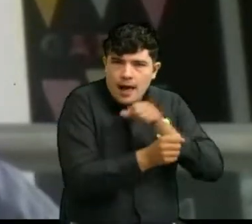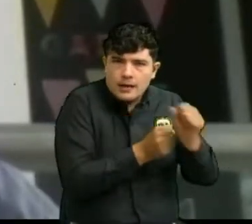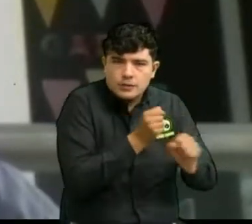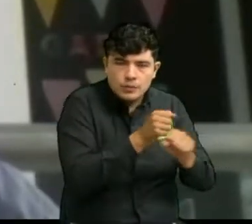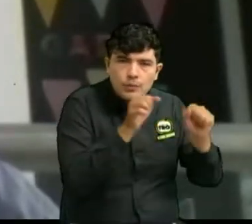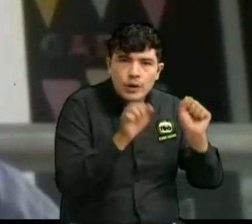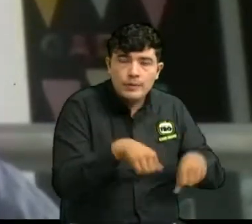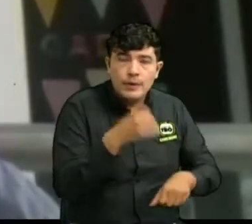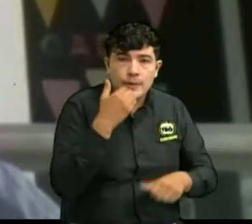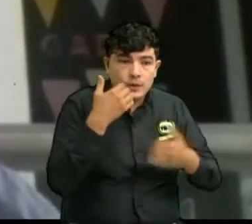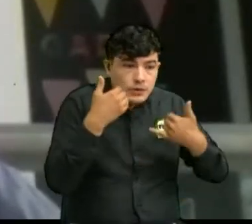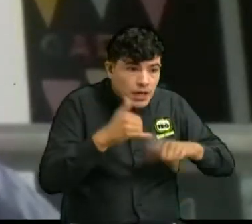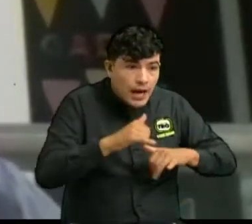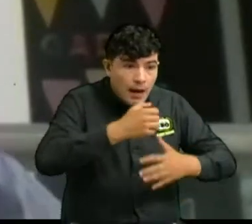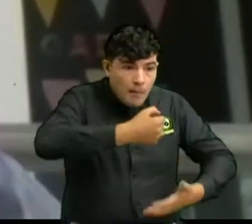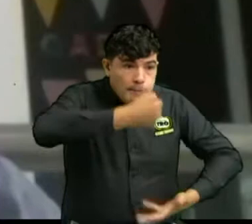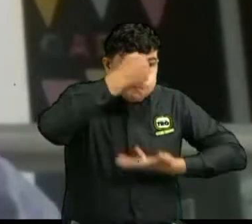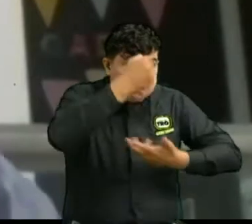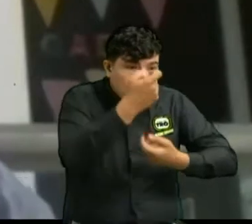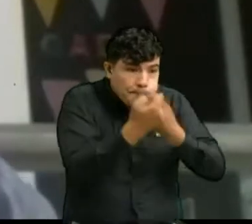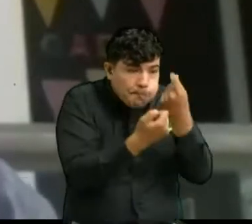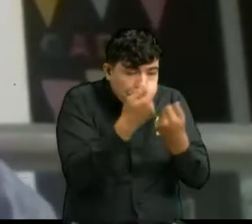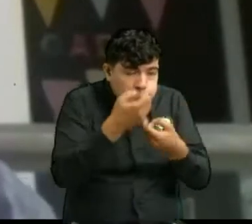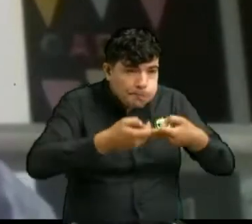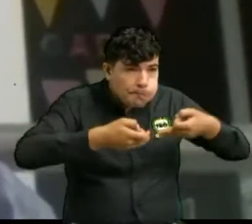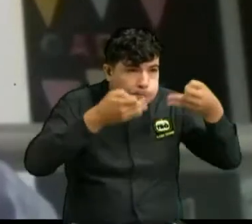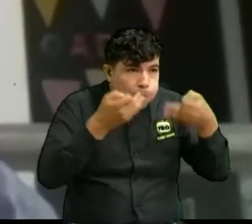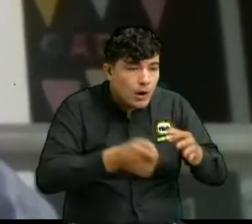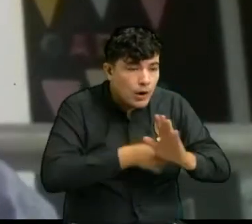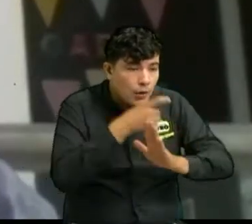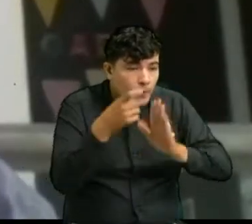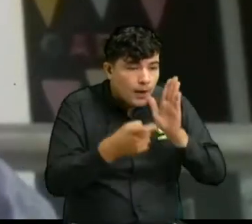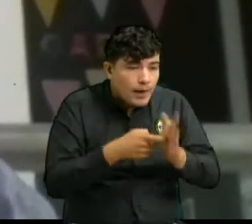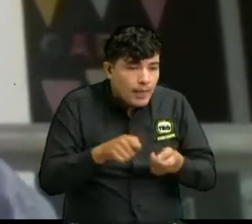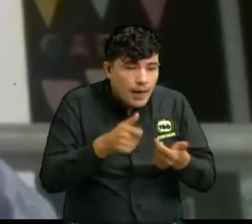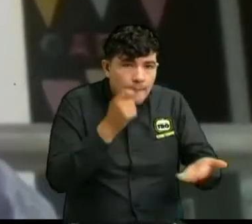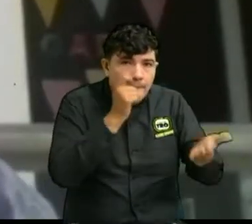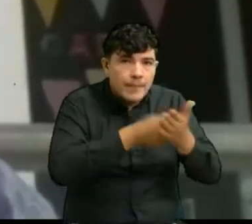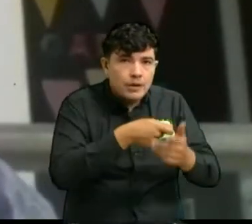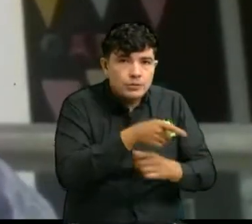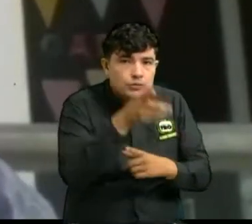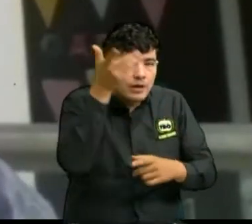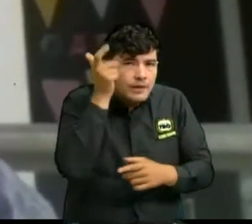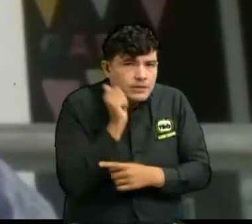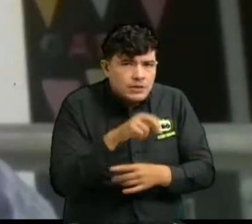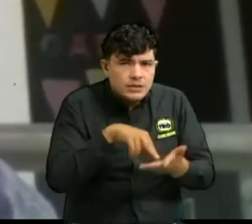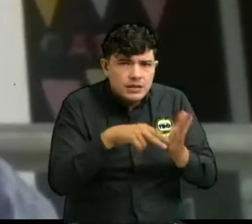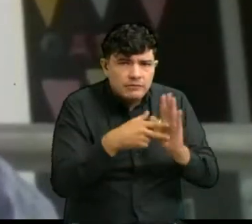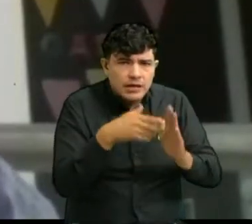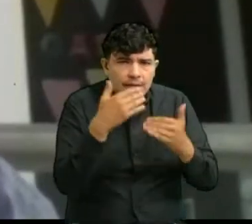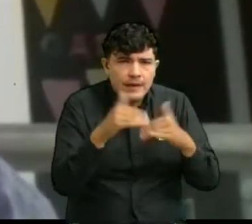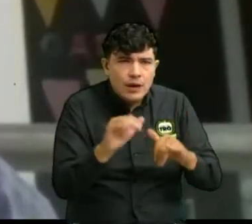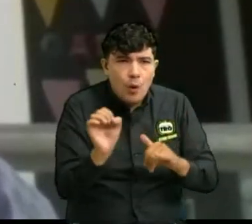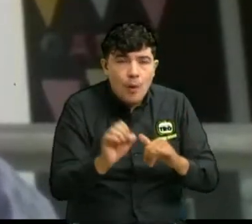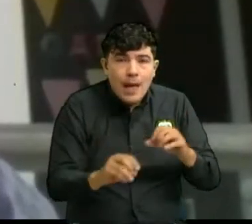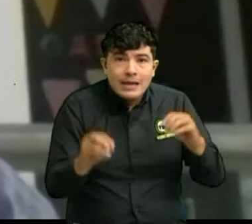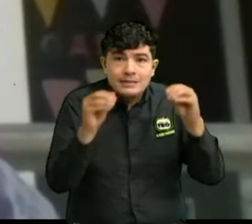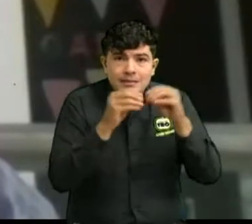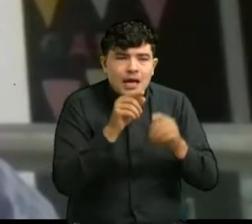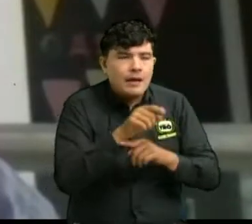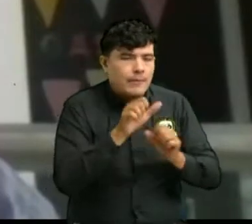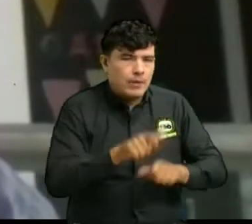vez se constituya el capital que garantice el financiamiento de una pensión equivalente a salario mínimo o más, la persona